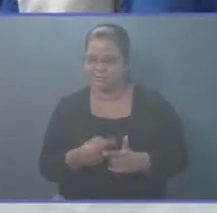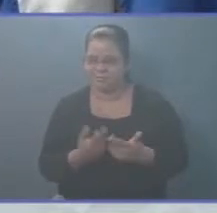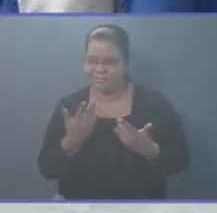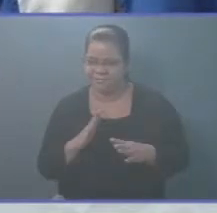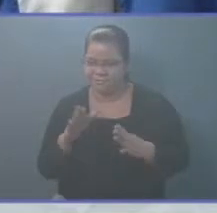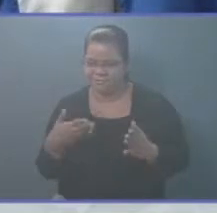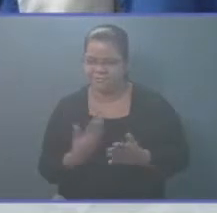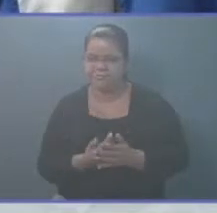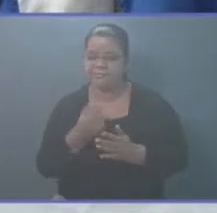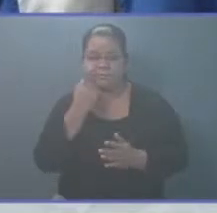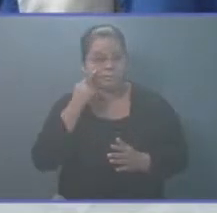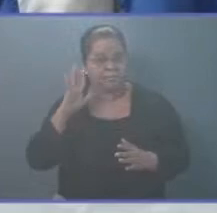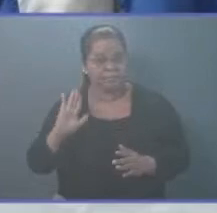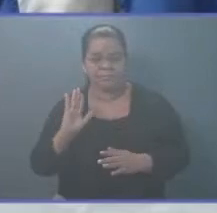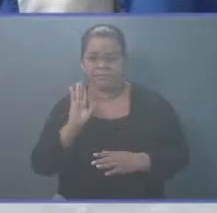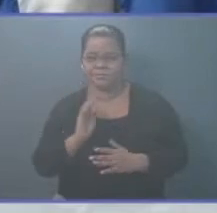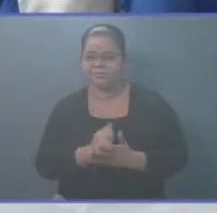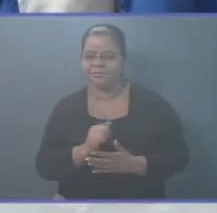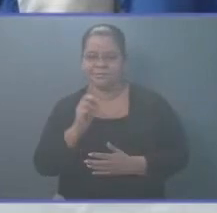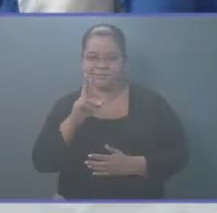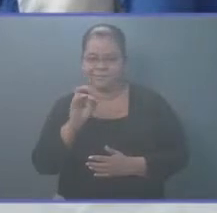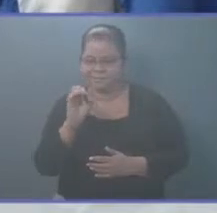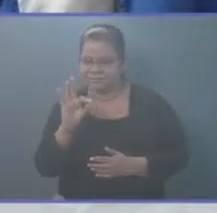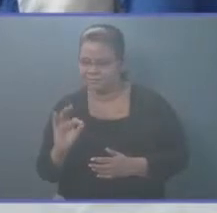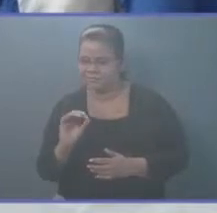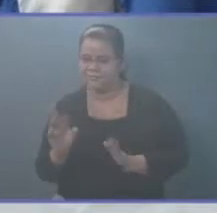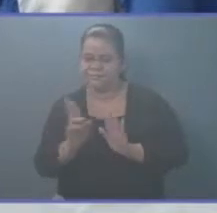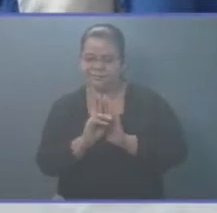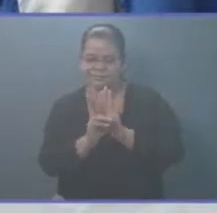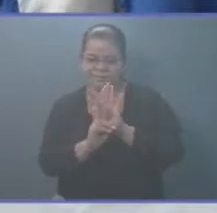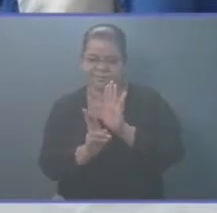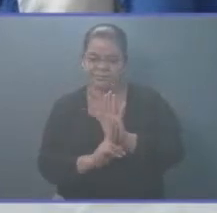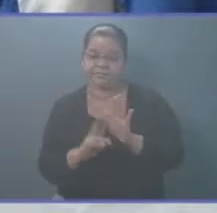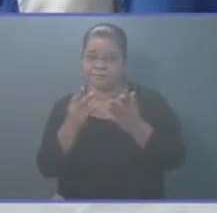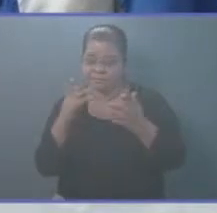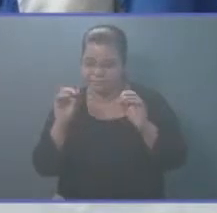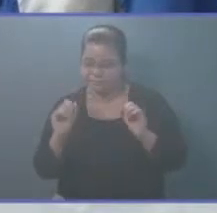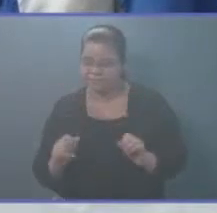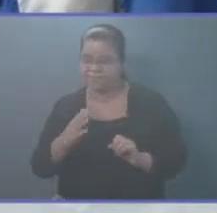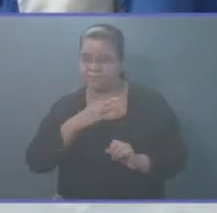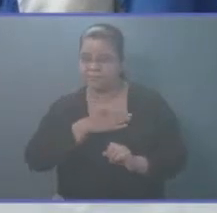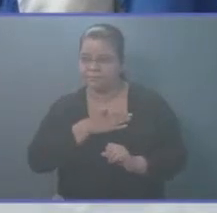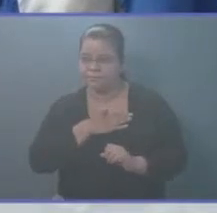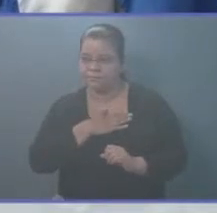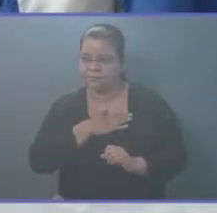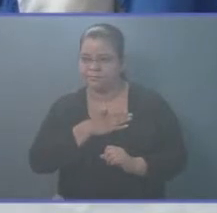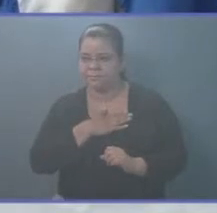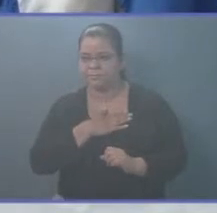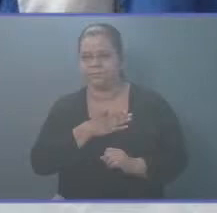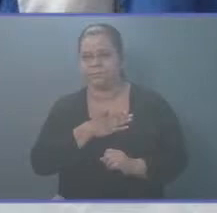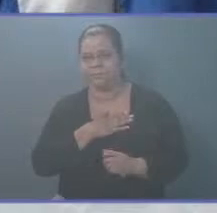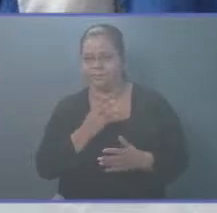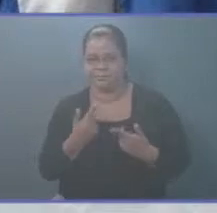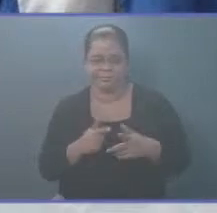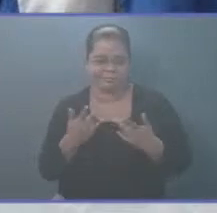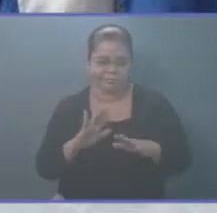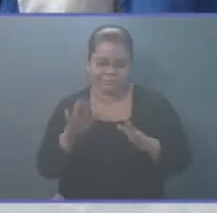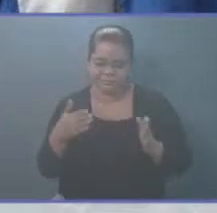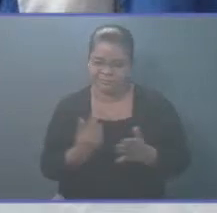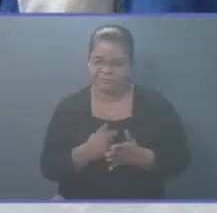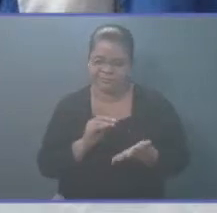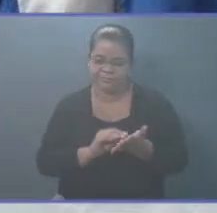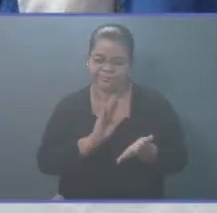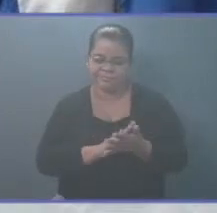testimonio de referencia, testigo disponible, requisitos para el ofrecimiento de testigos de referencia, está bien definido en el